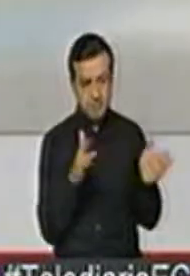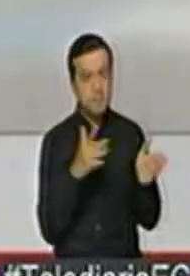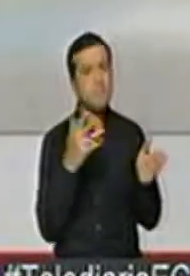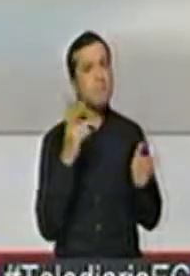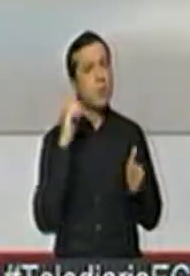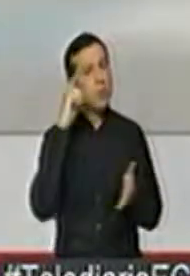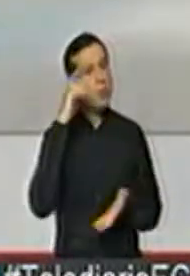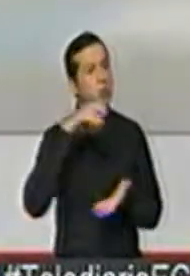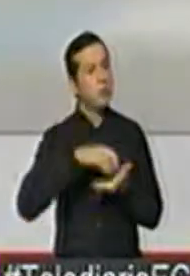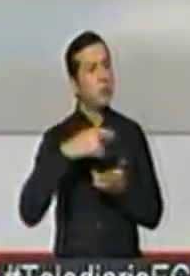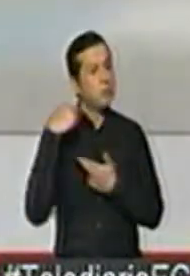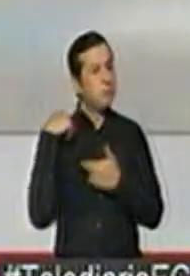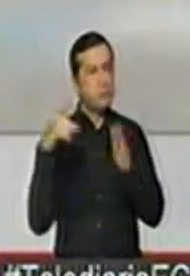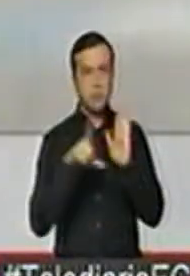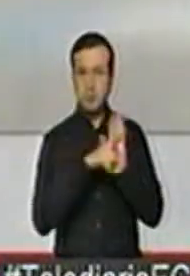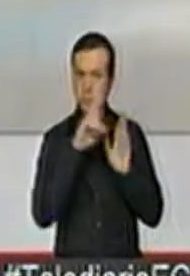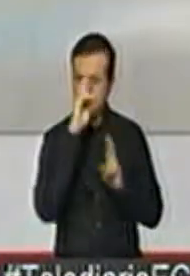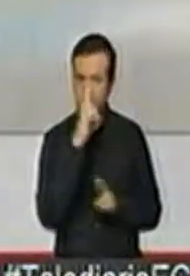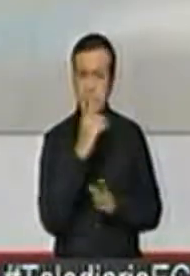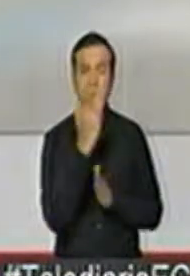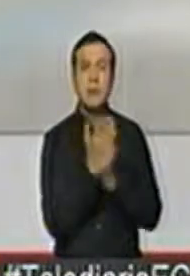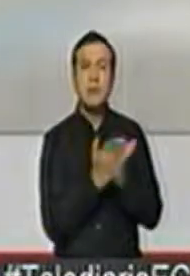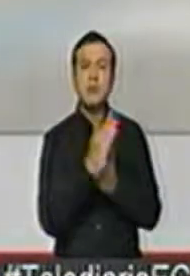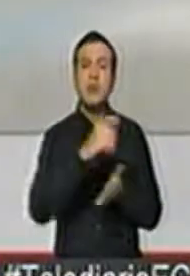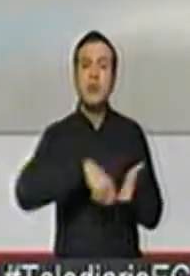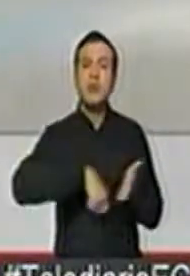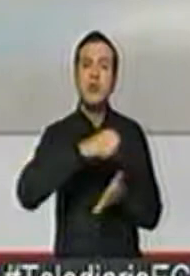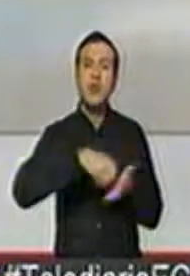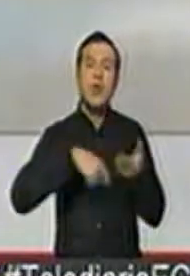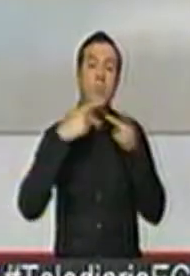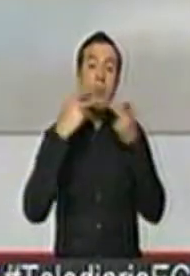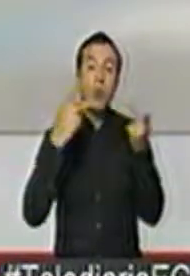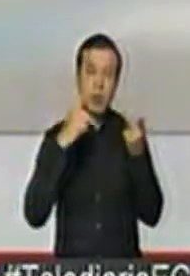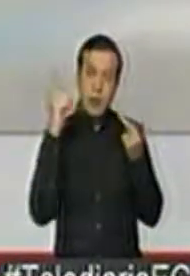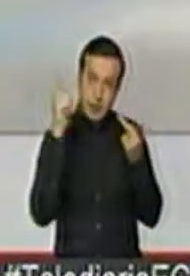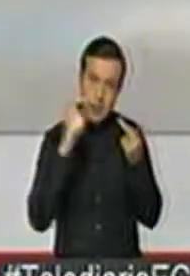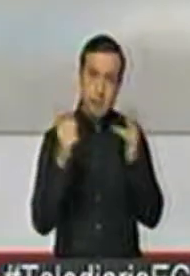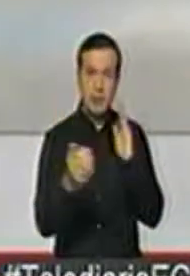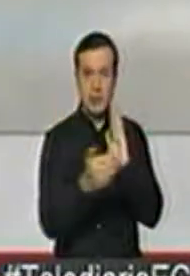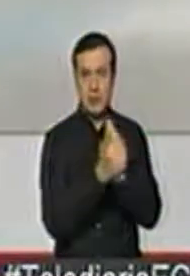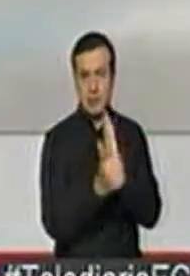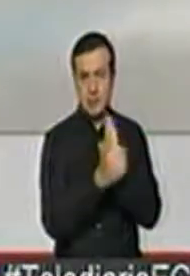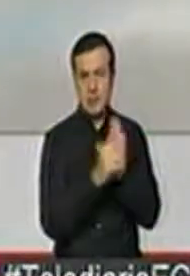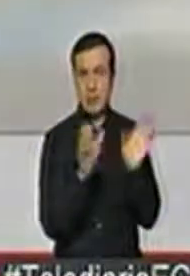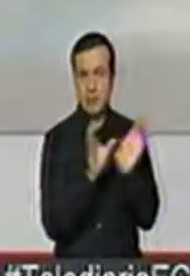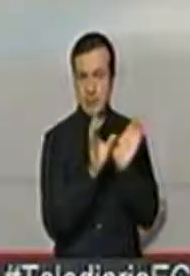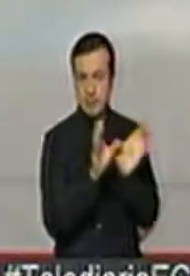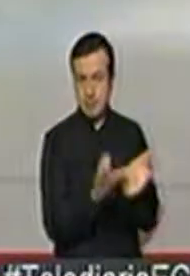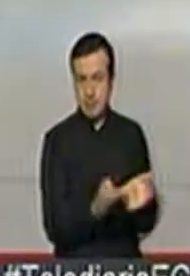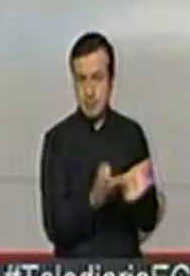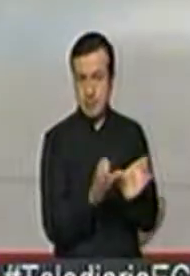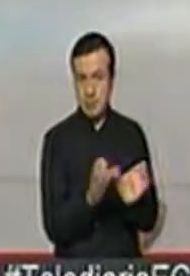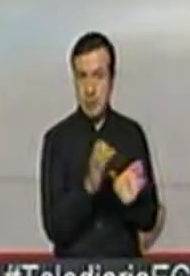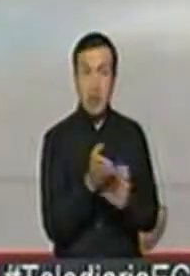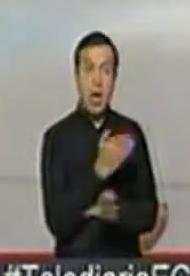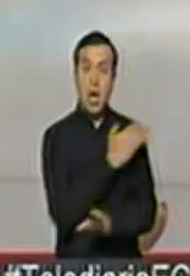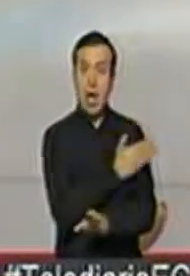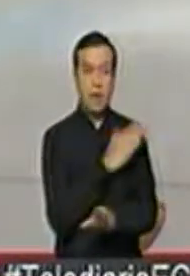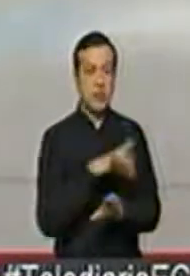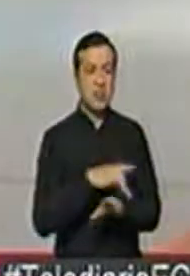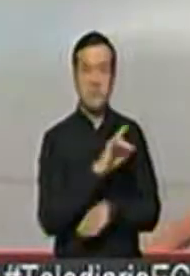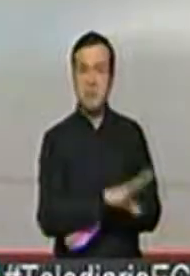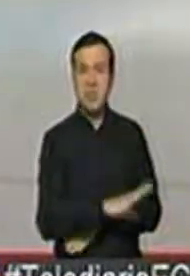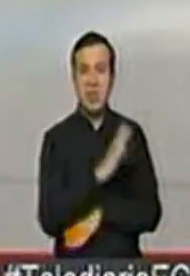responsabilidad lo que indica la ley, que el SERCOP debe realizar capacitación y certificación, y este proceso fue abandonado en la administración